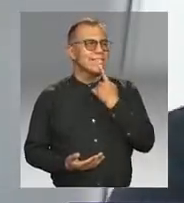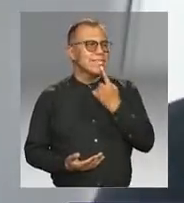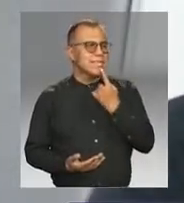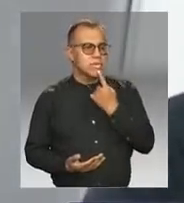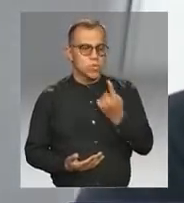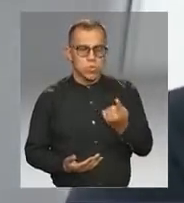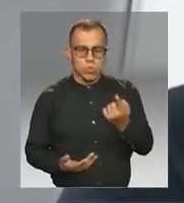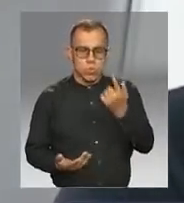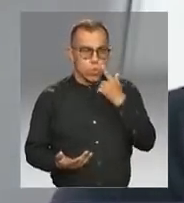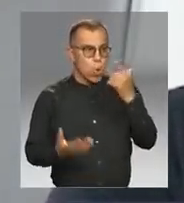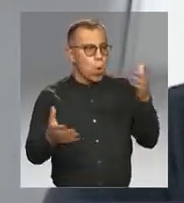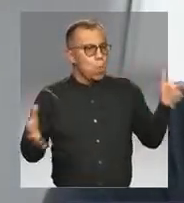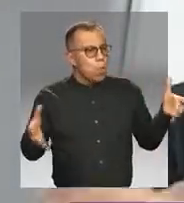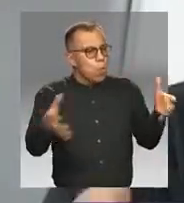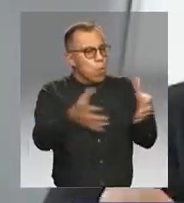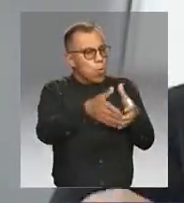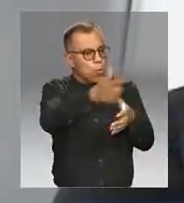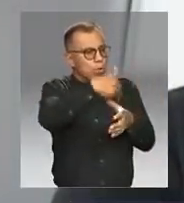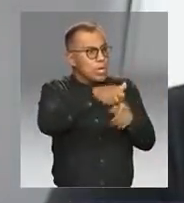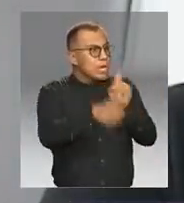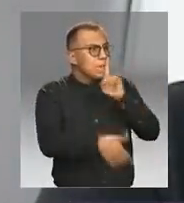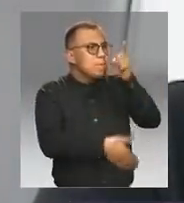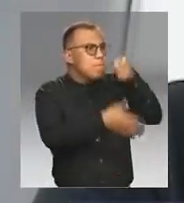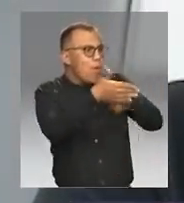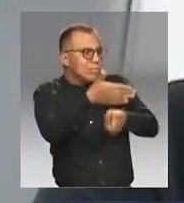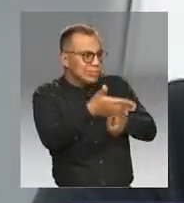como les perdonan muchos impuestos.